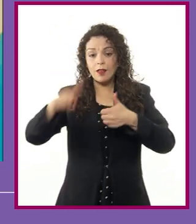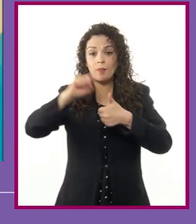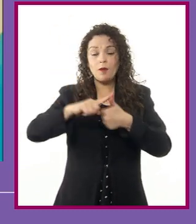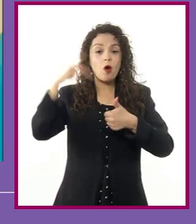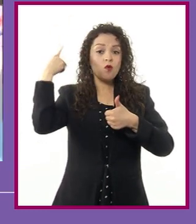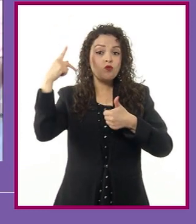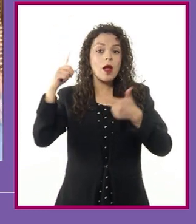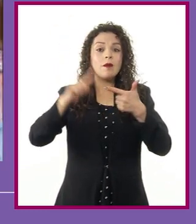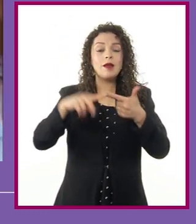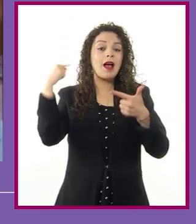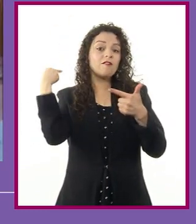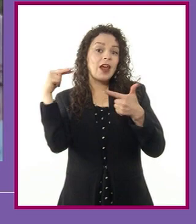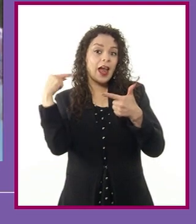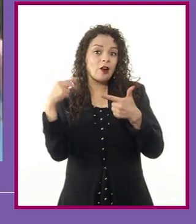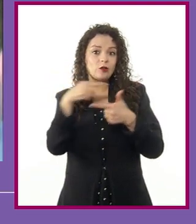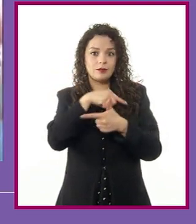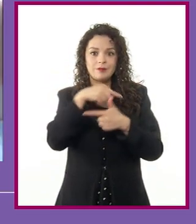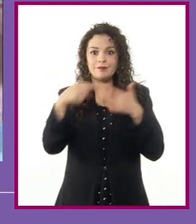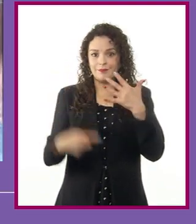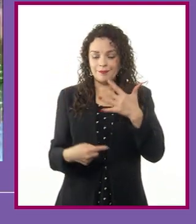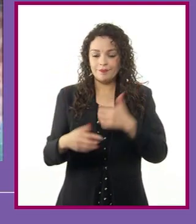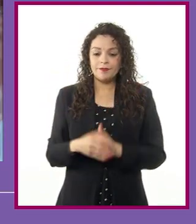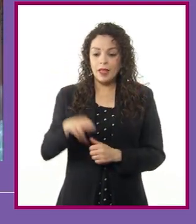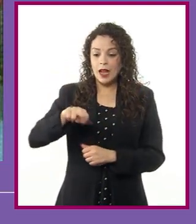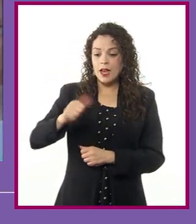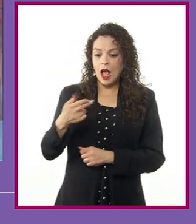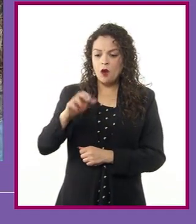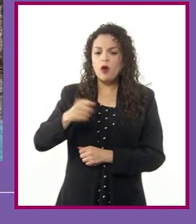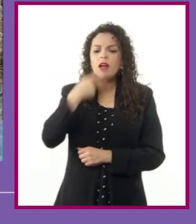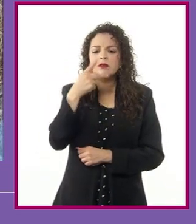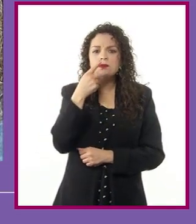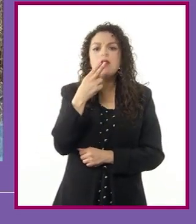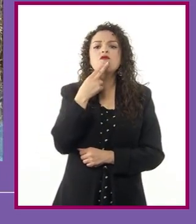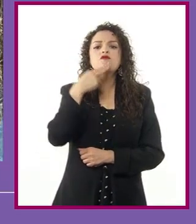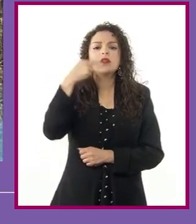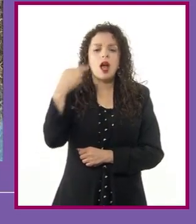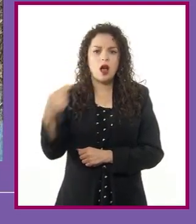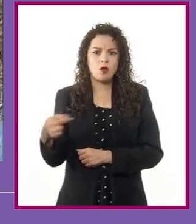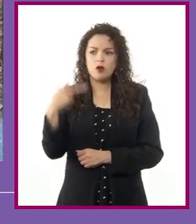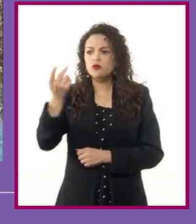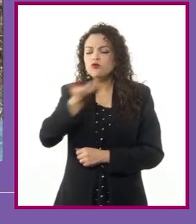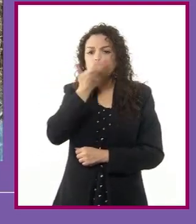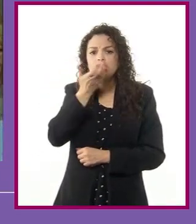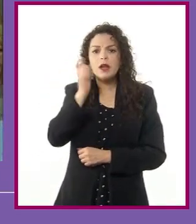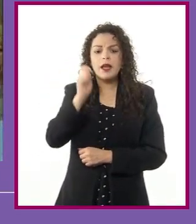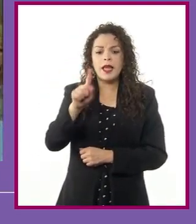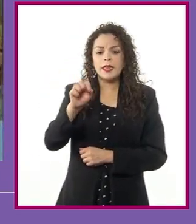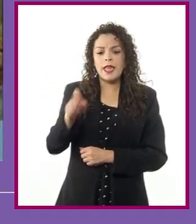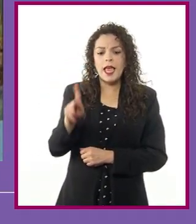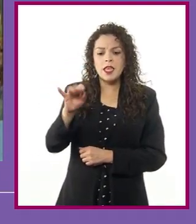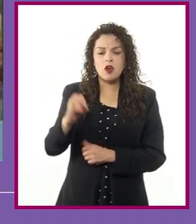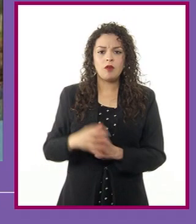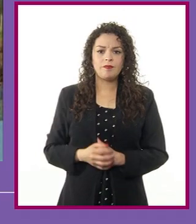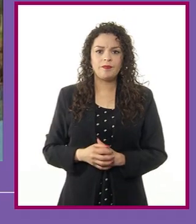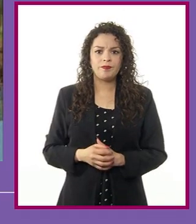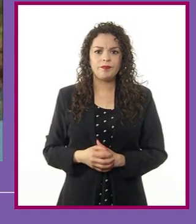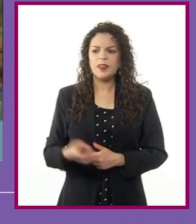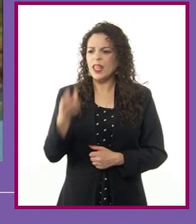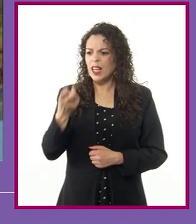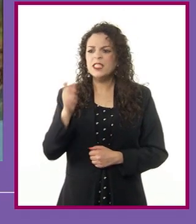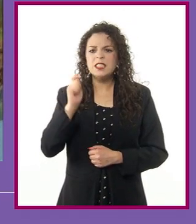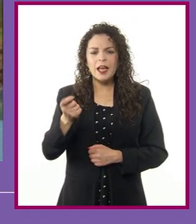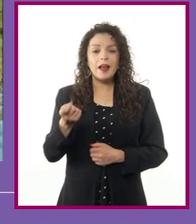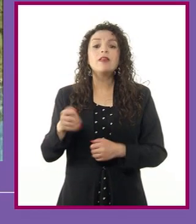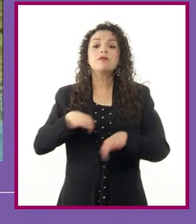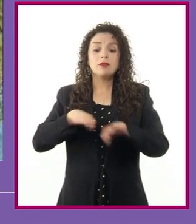Veracruz. Los nahuas hablan náhuatl y entre sus costumbres destaca el tequio, un trabajo que